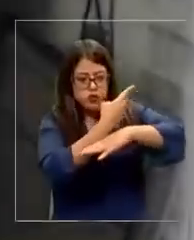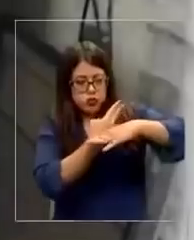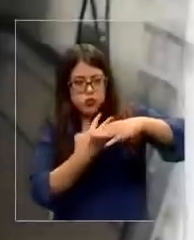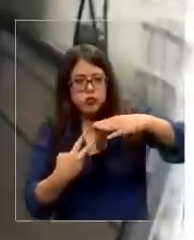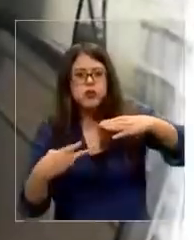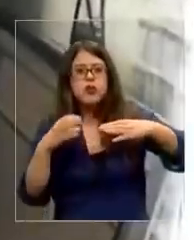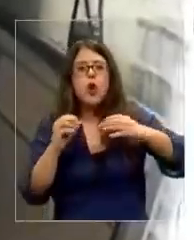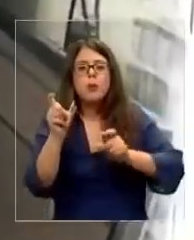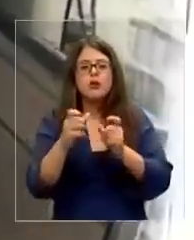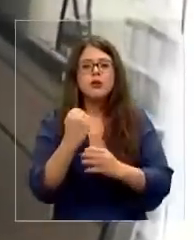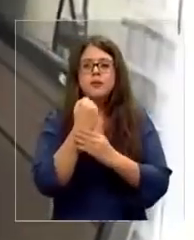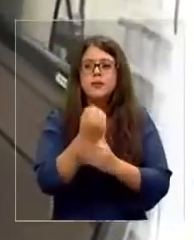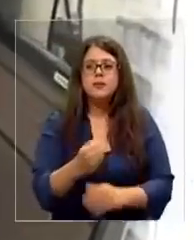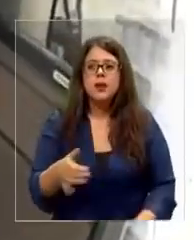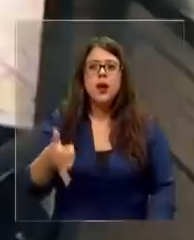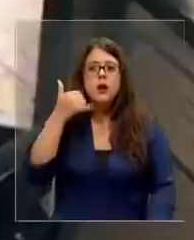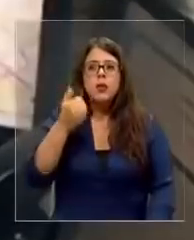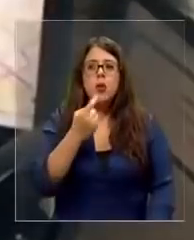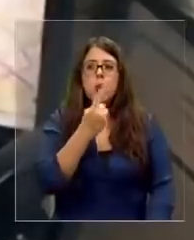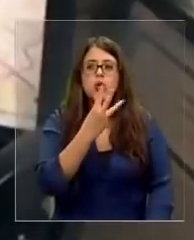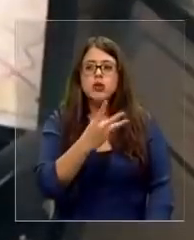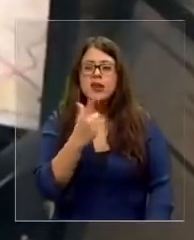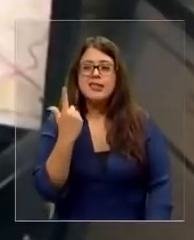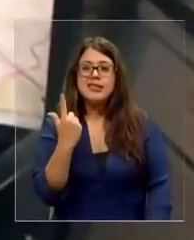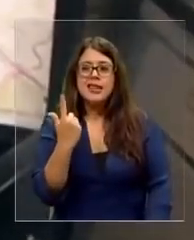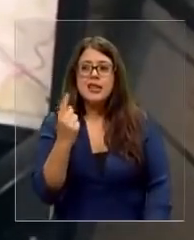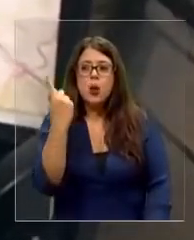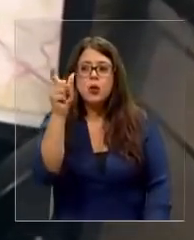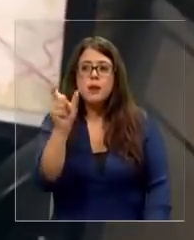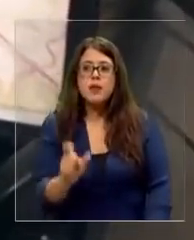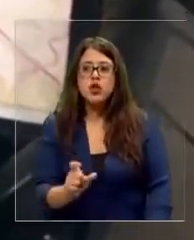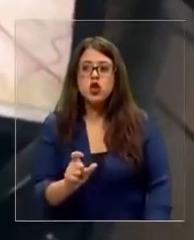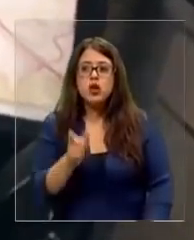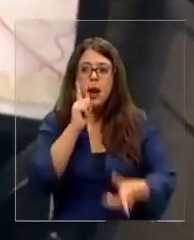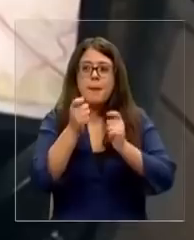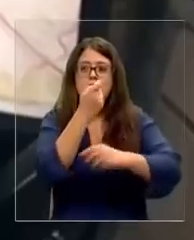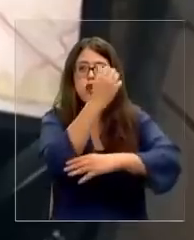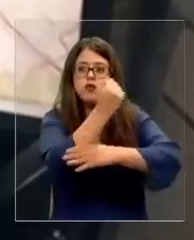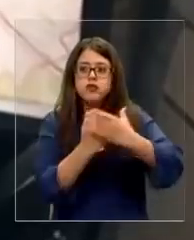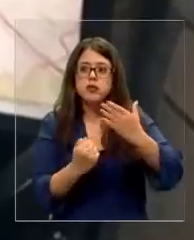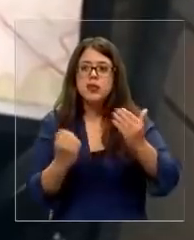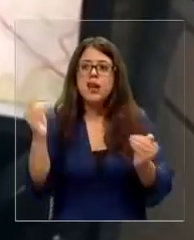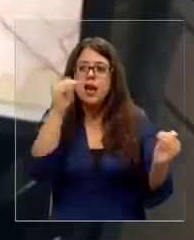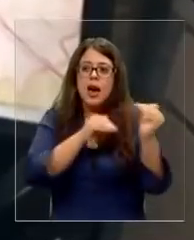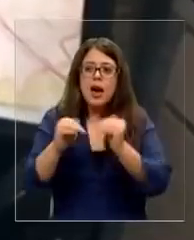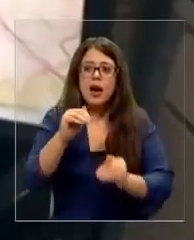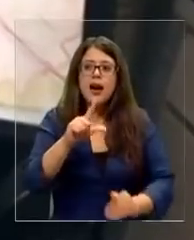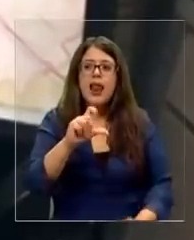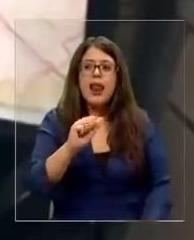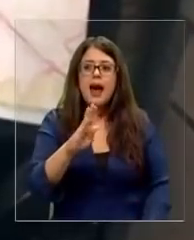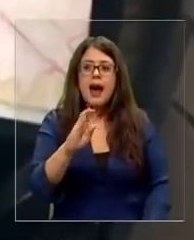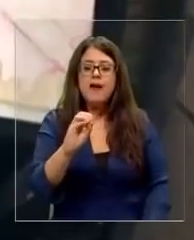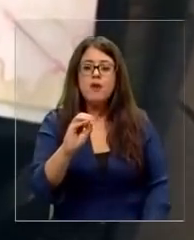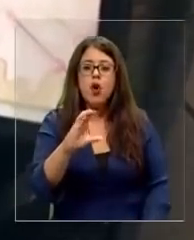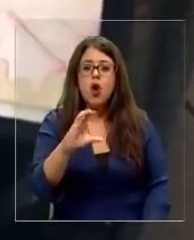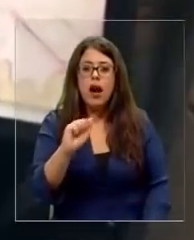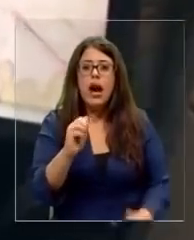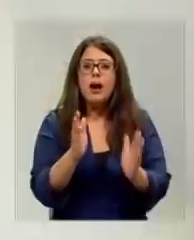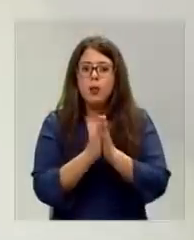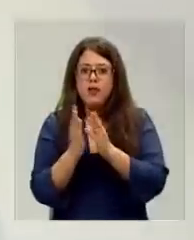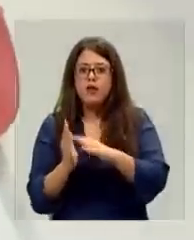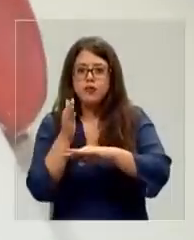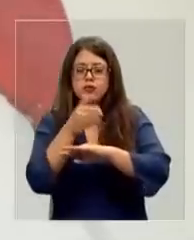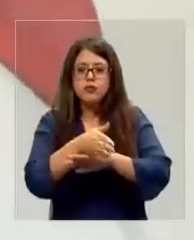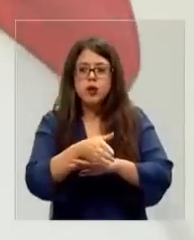Se recibe llamado vía 137, ser una persona en peligro de inmersión, sector Playa La Boca. Por favor, concurrir al sector.